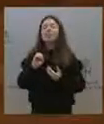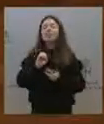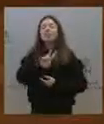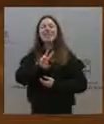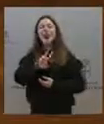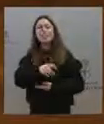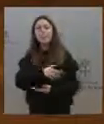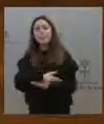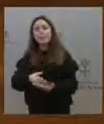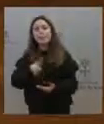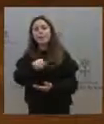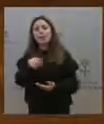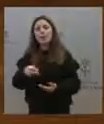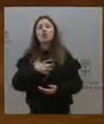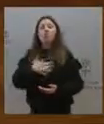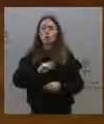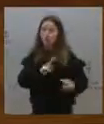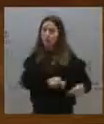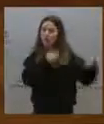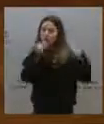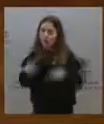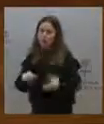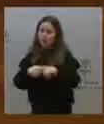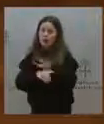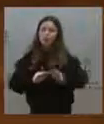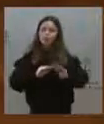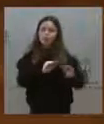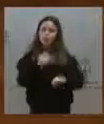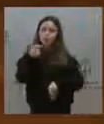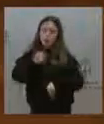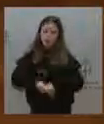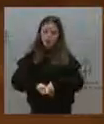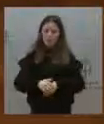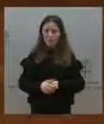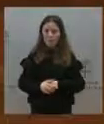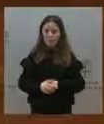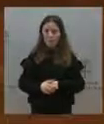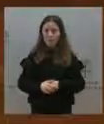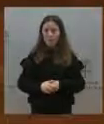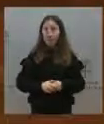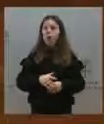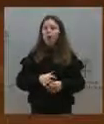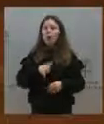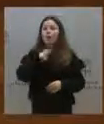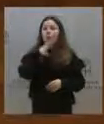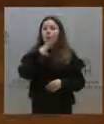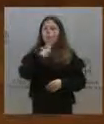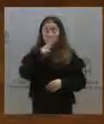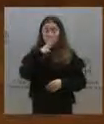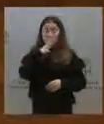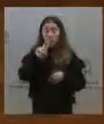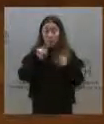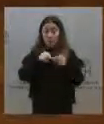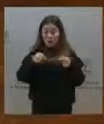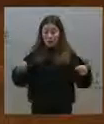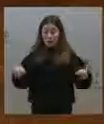también bajo su gestión. Y solo por este hecho, estos presupuestos carecen de credibilidad. Muchos